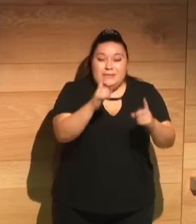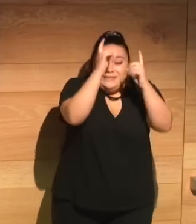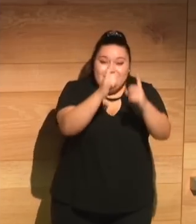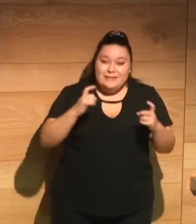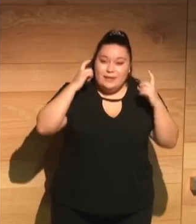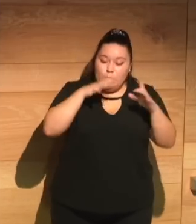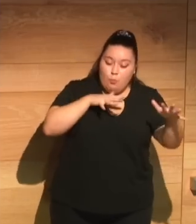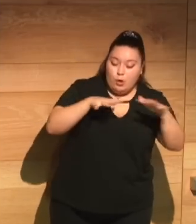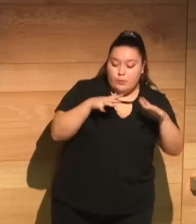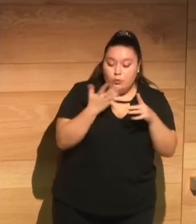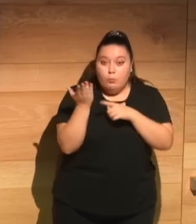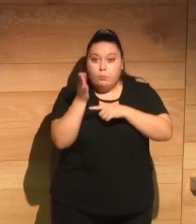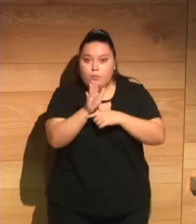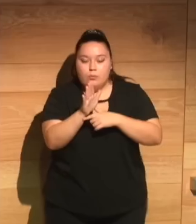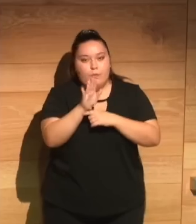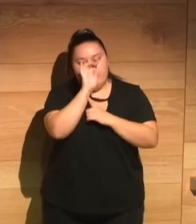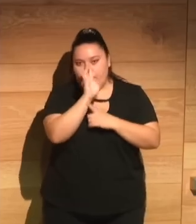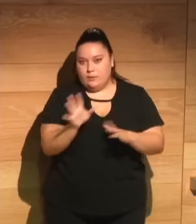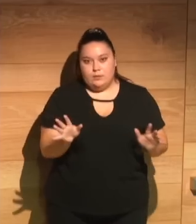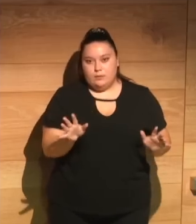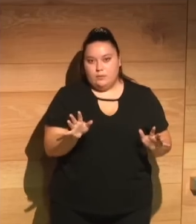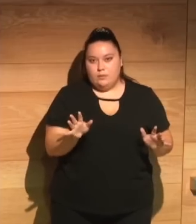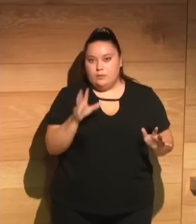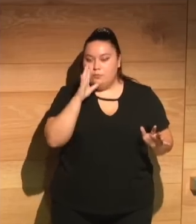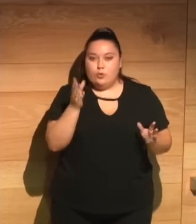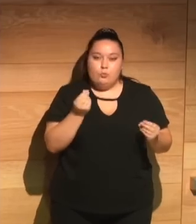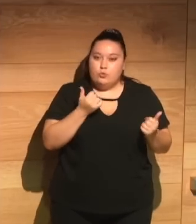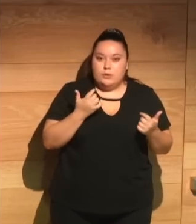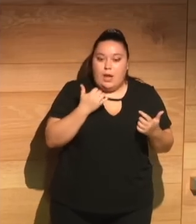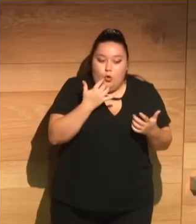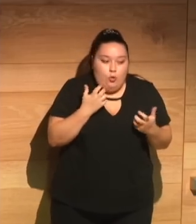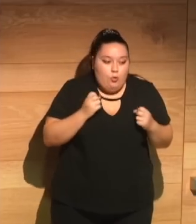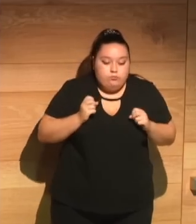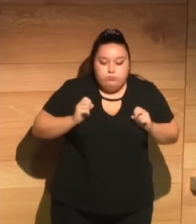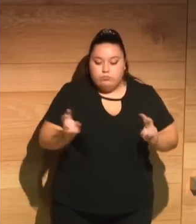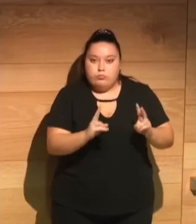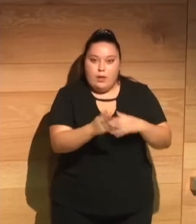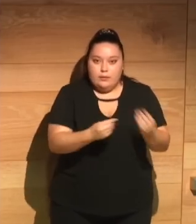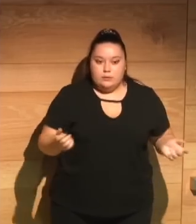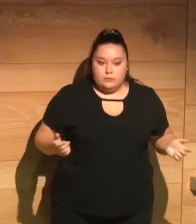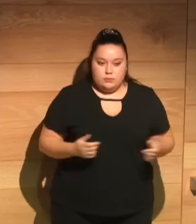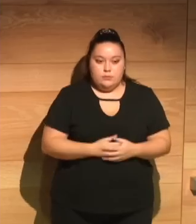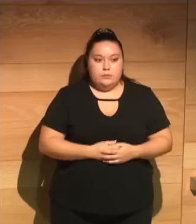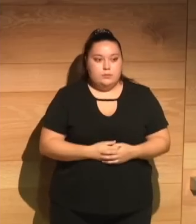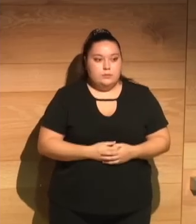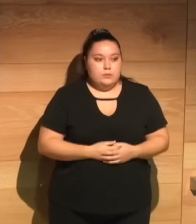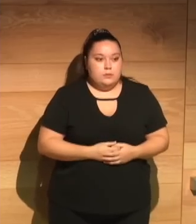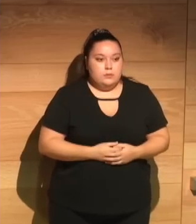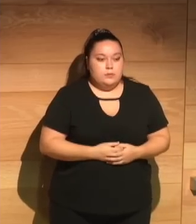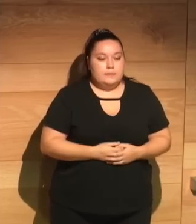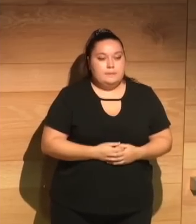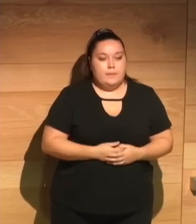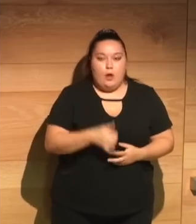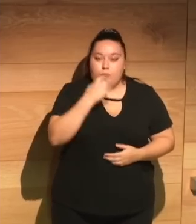de representar el movimiento es sorprendente, porque responde a un impulso, impulso humano que no tendría por qué tener. Y es